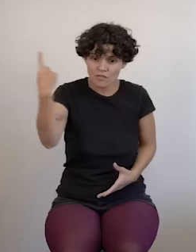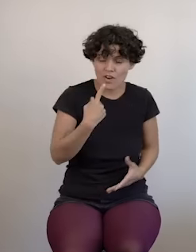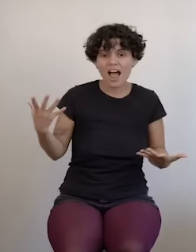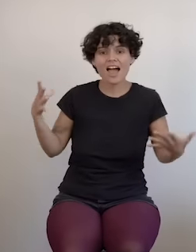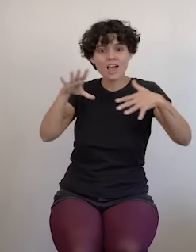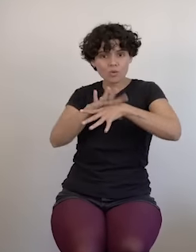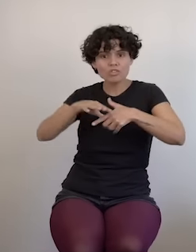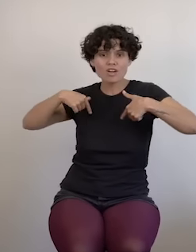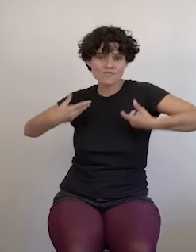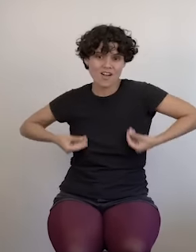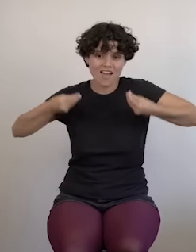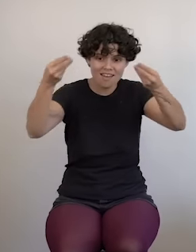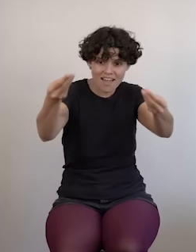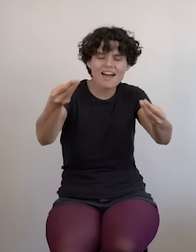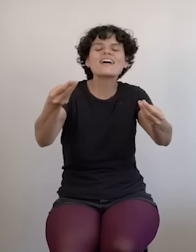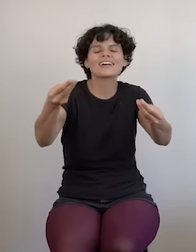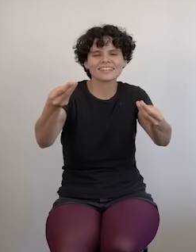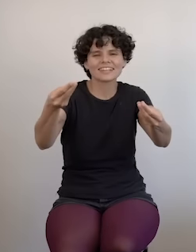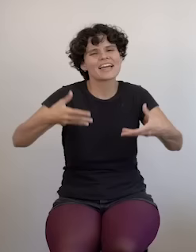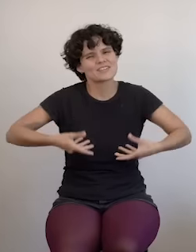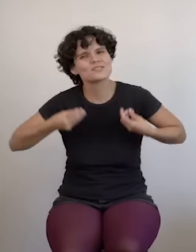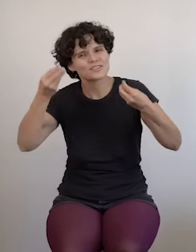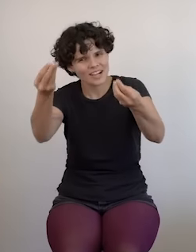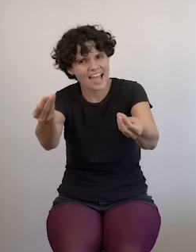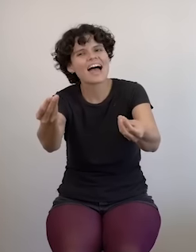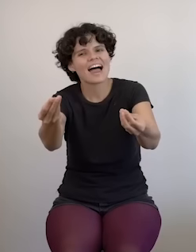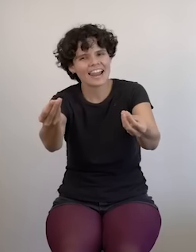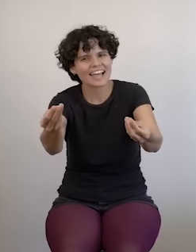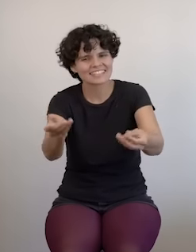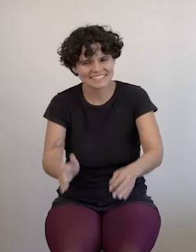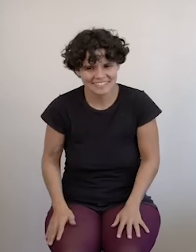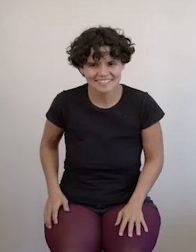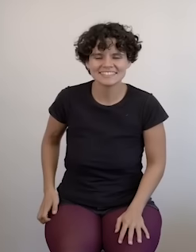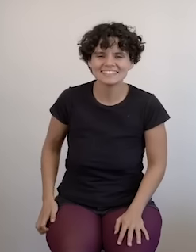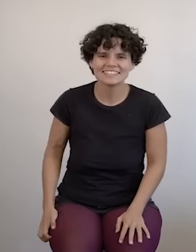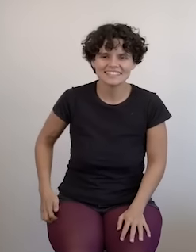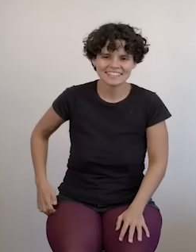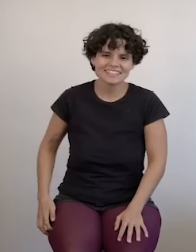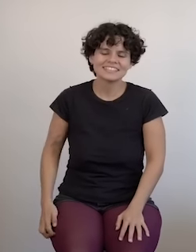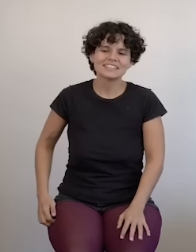le voy a regalar, compañerazo, un regalazo.